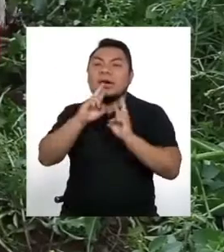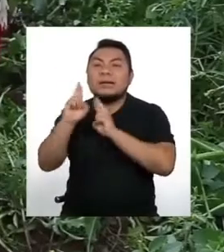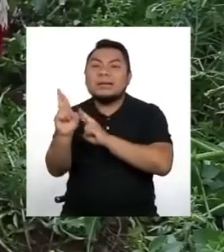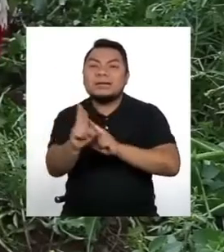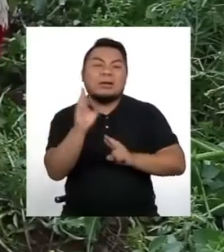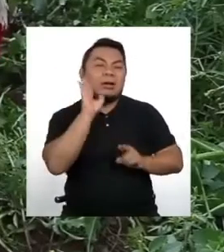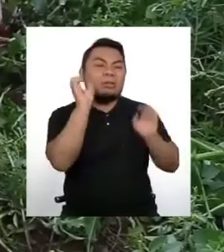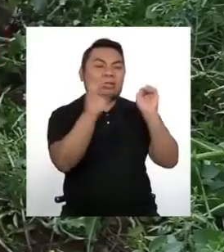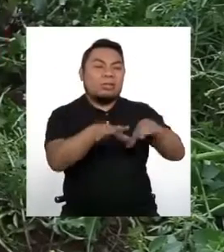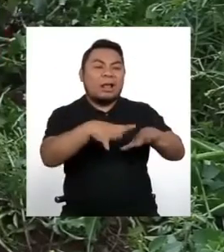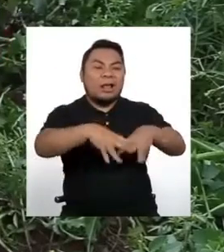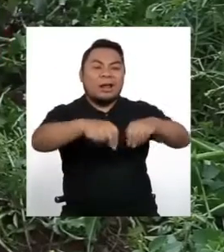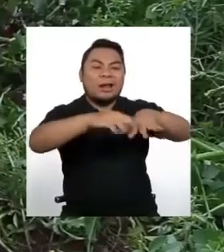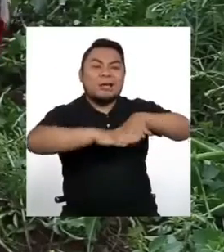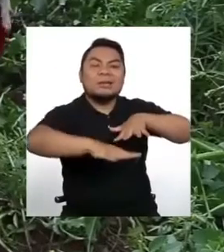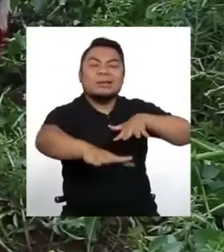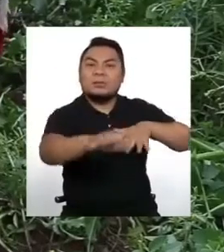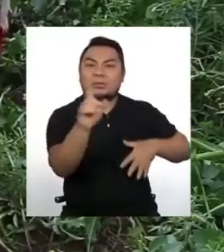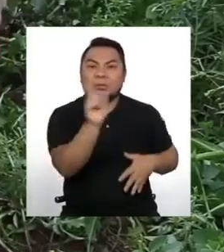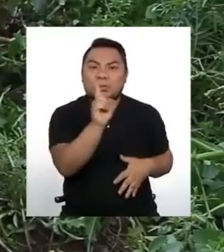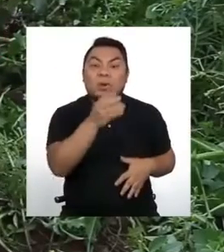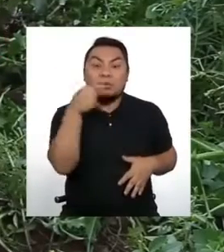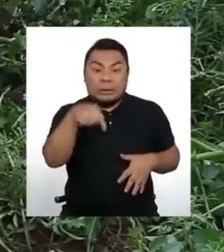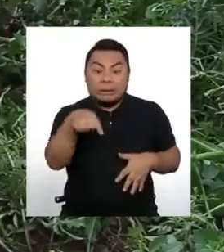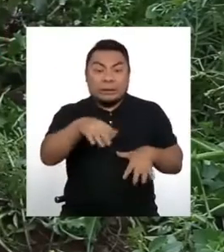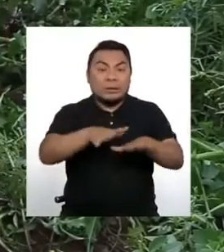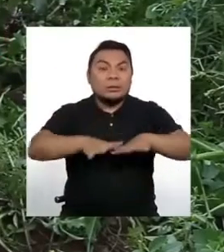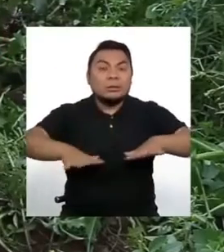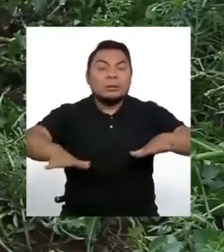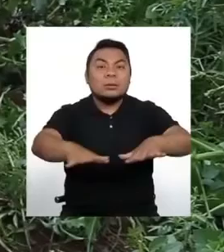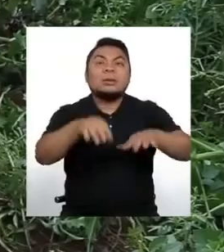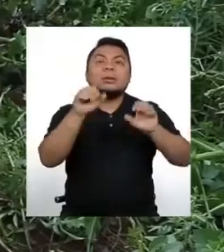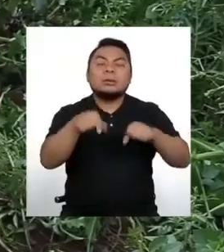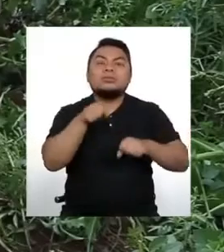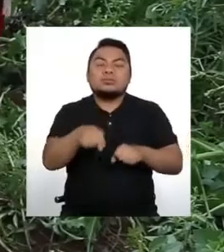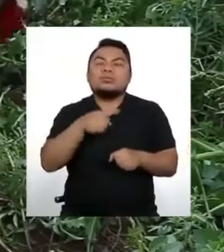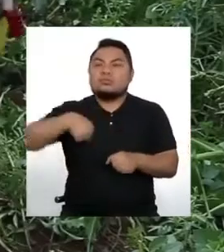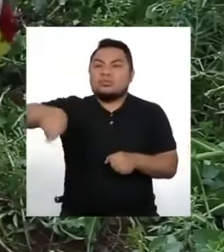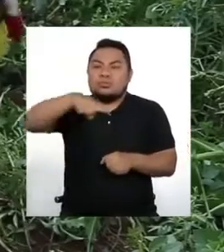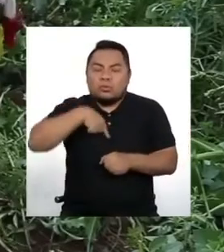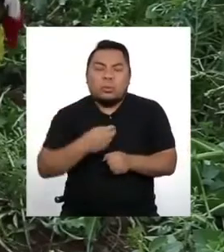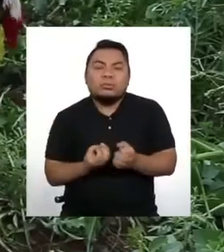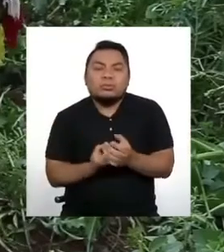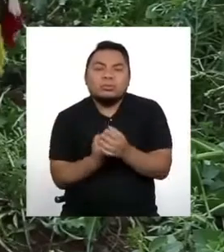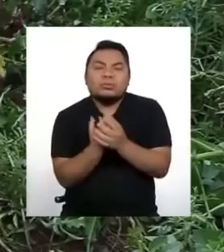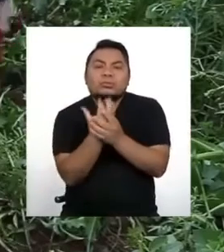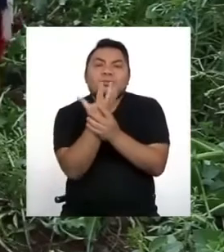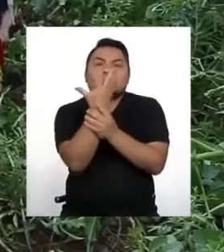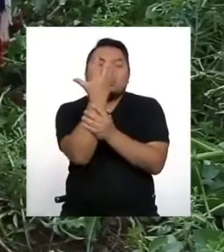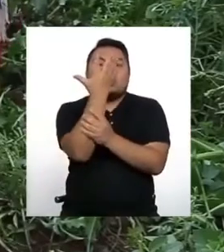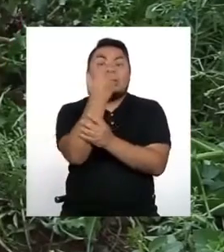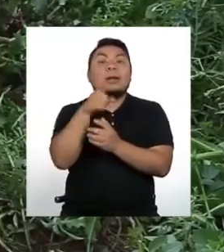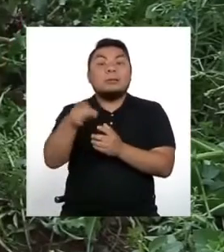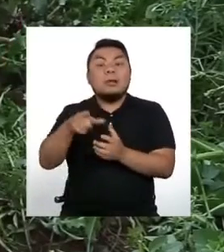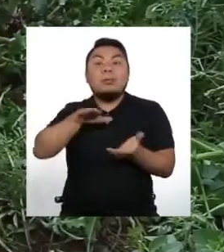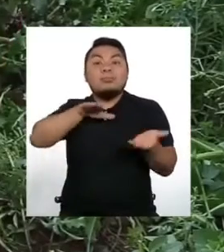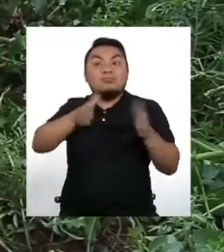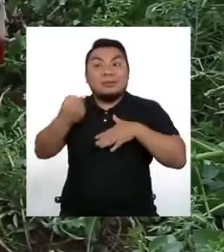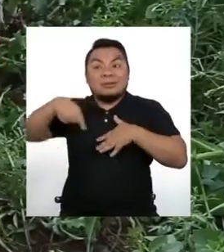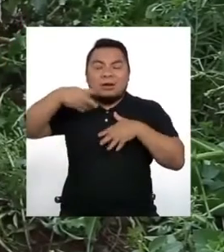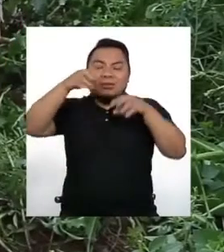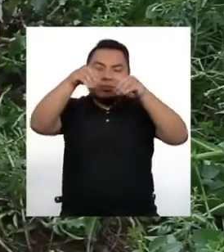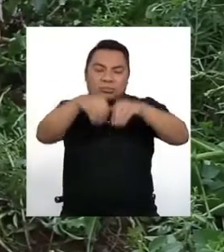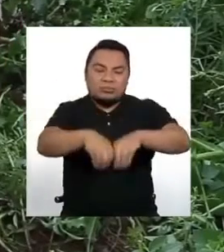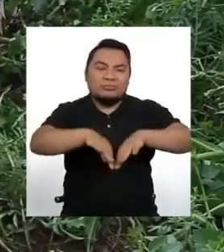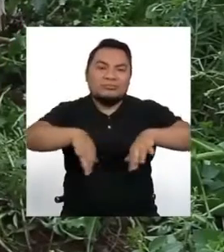recordamos que esta sesión está dirigida para niñas y niños de 18 meses de edad. Y estamos desarrollando la